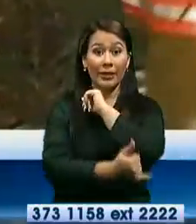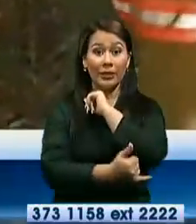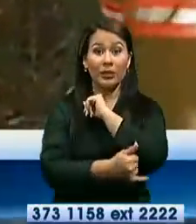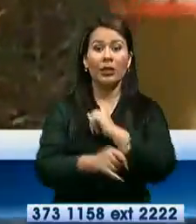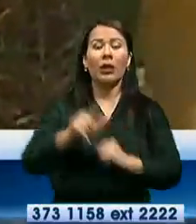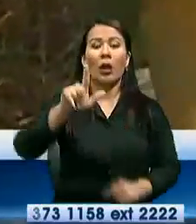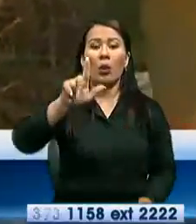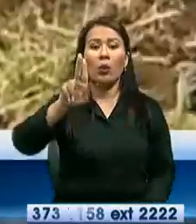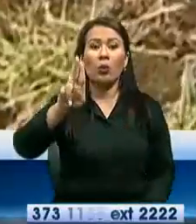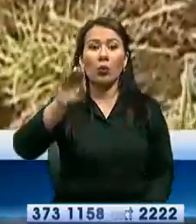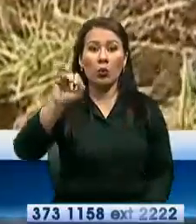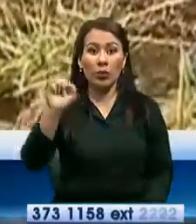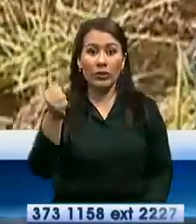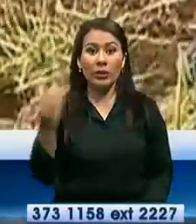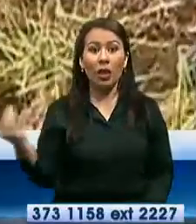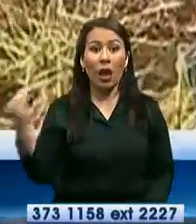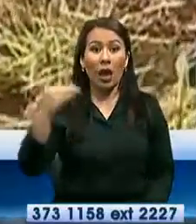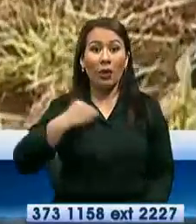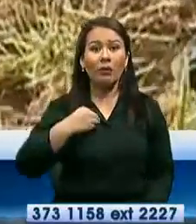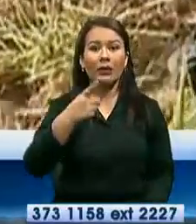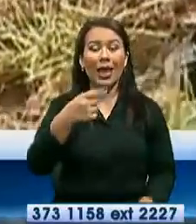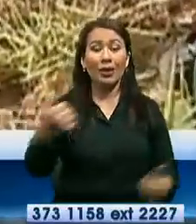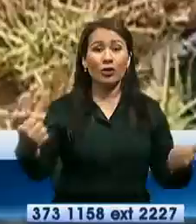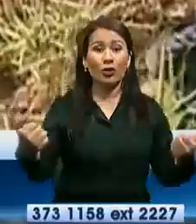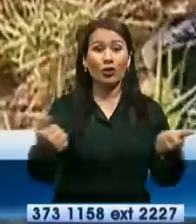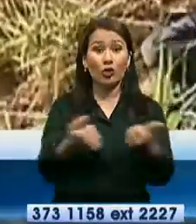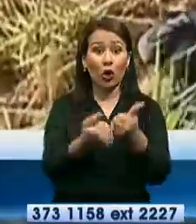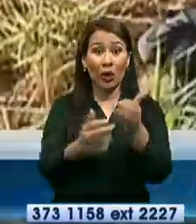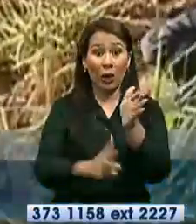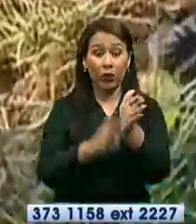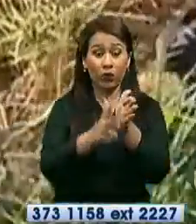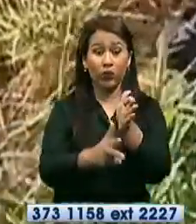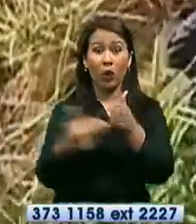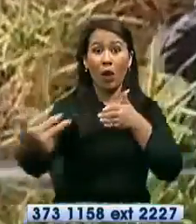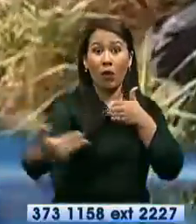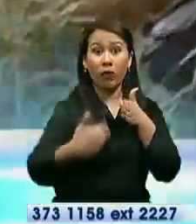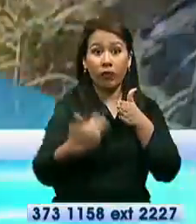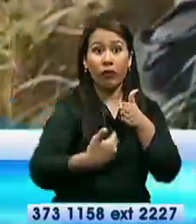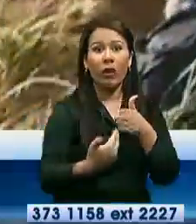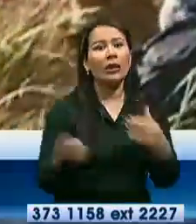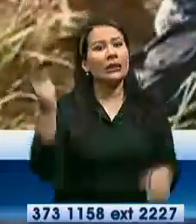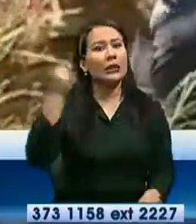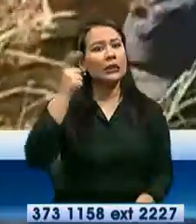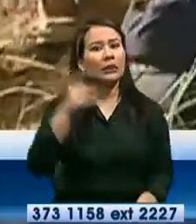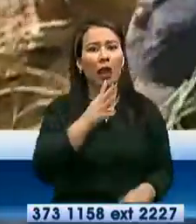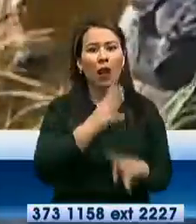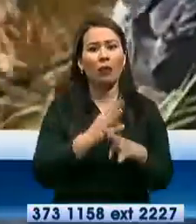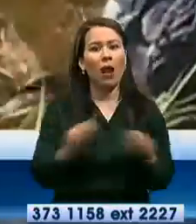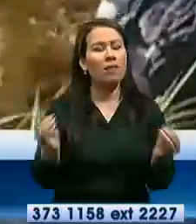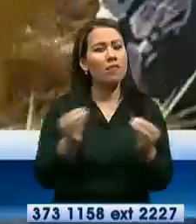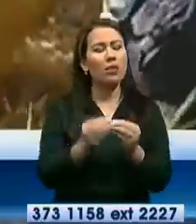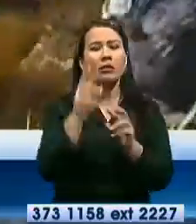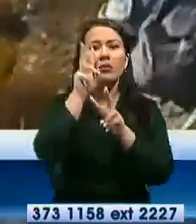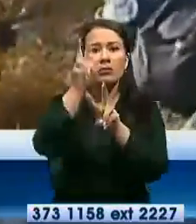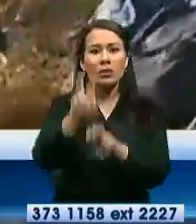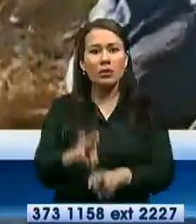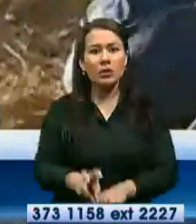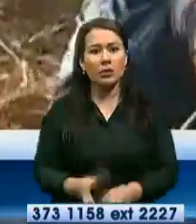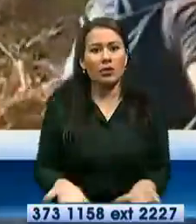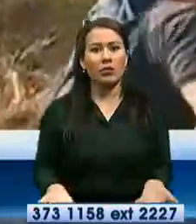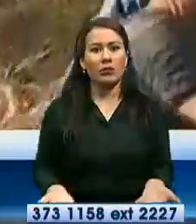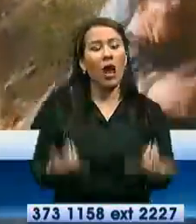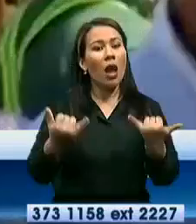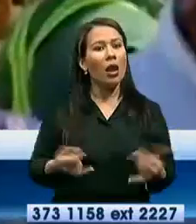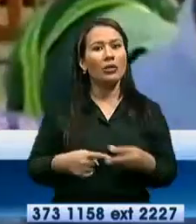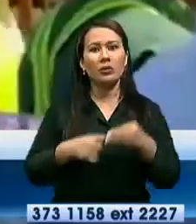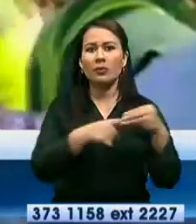refirió al choque como un hecho lamentable que debe ser investigado exhaustivamente. Todavía no hay información fehaciente sobre qué fue lo que